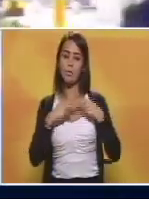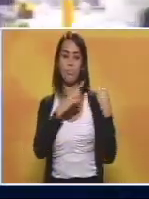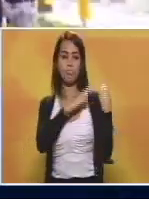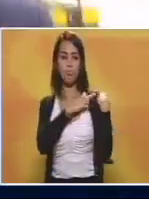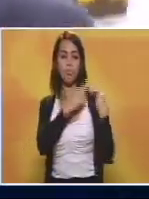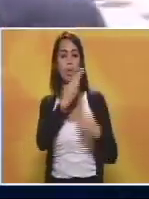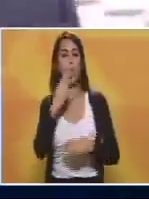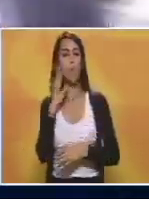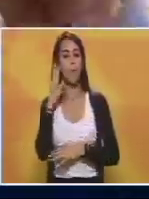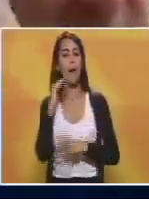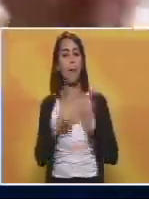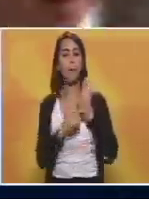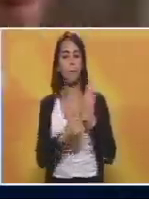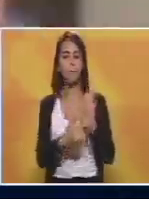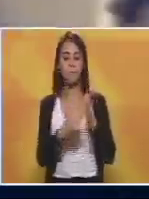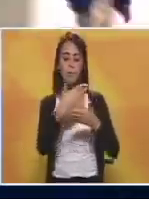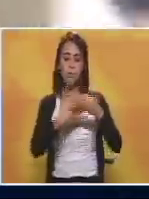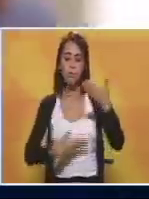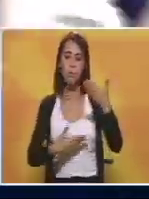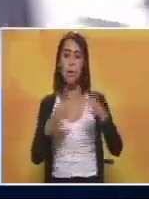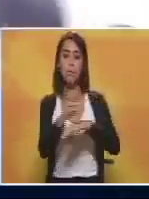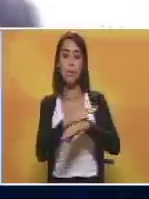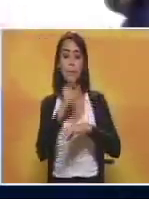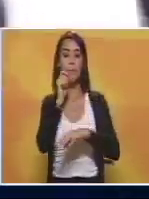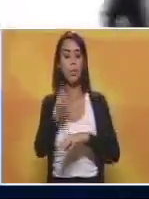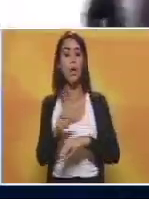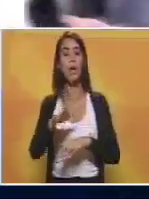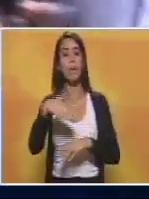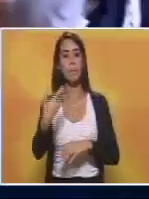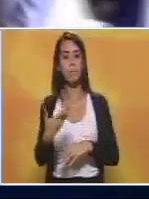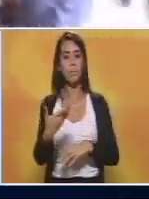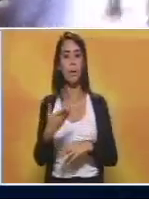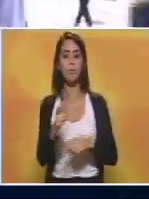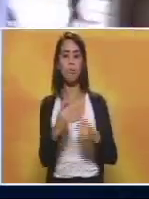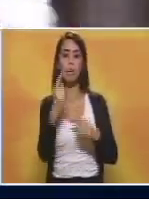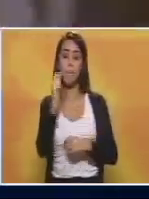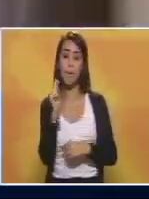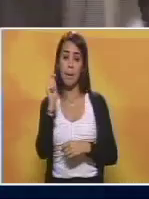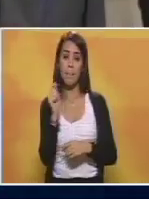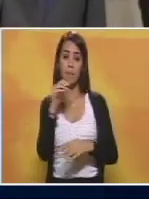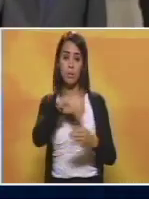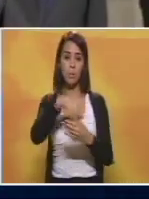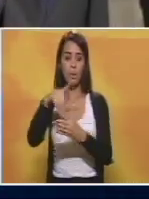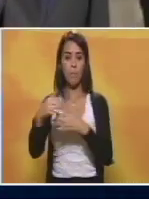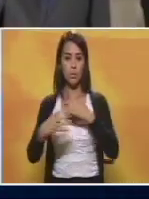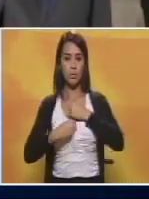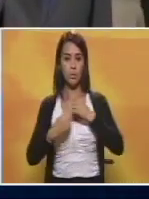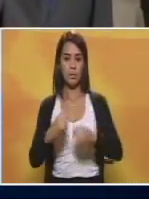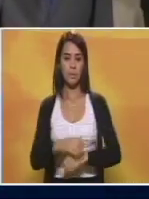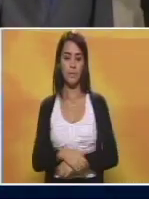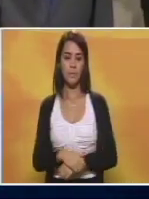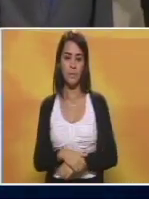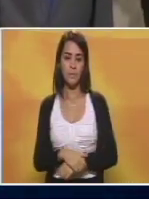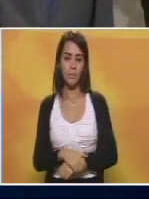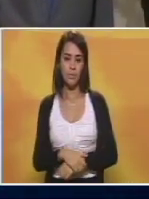comprometerse a presentar su lista de ministros que posteriormente pasará al parlamento para el voto de confianza'